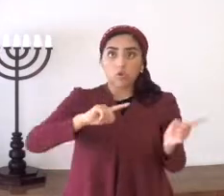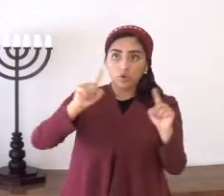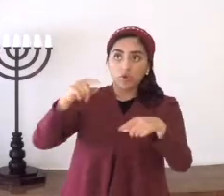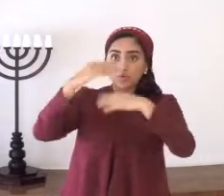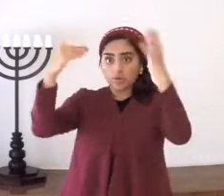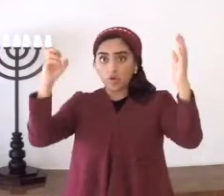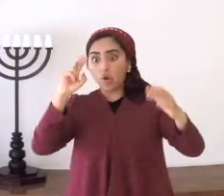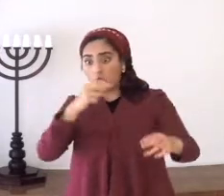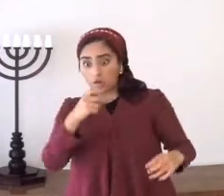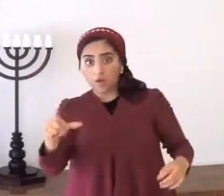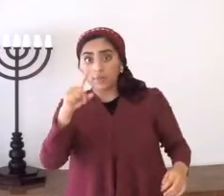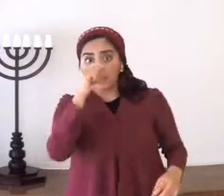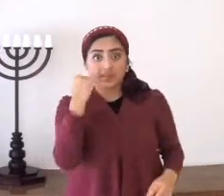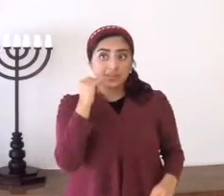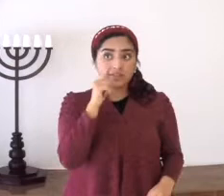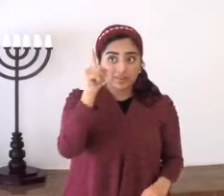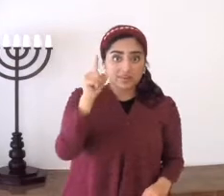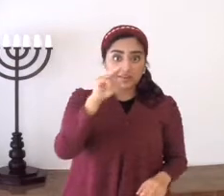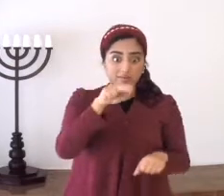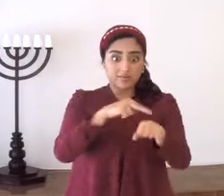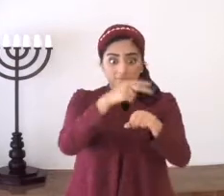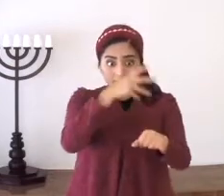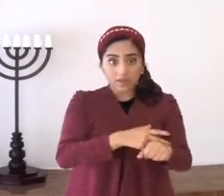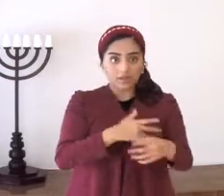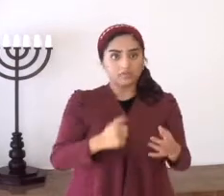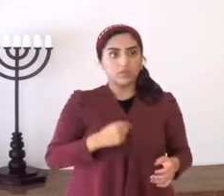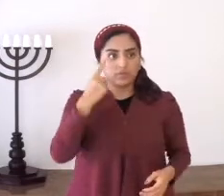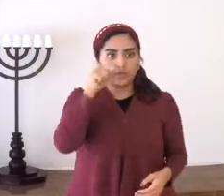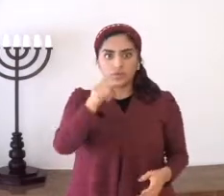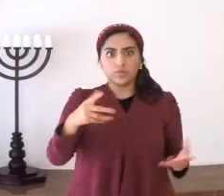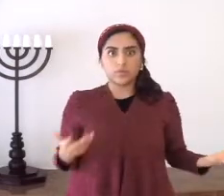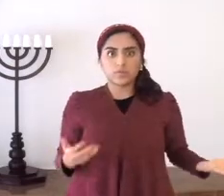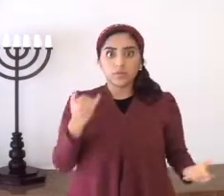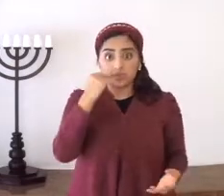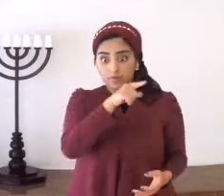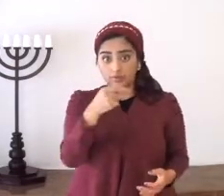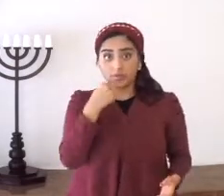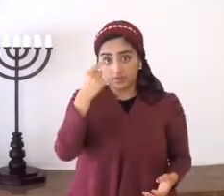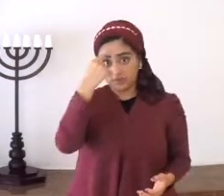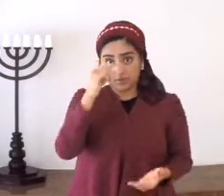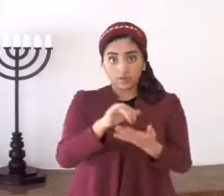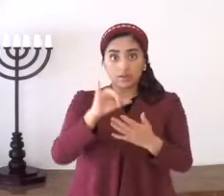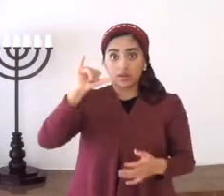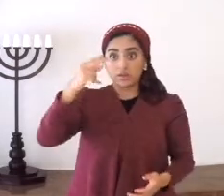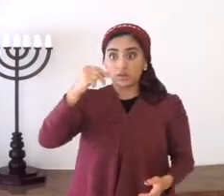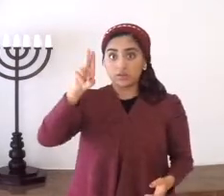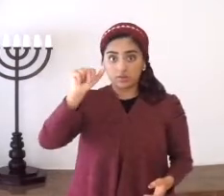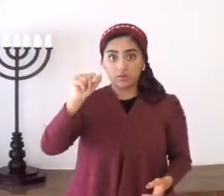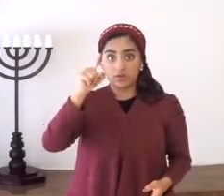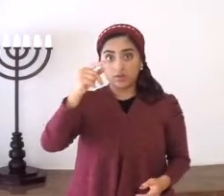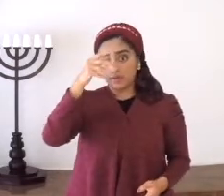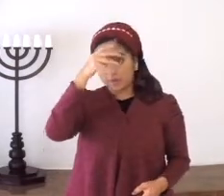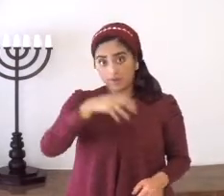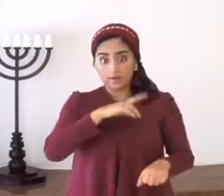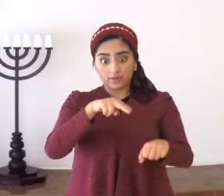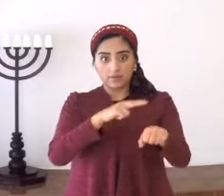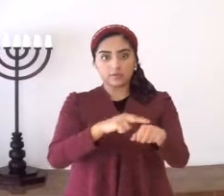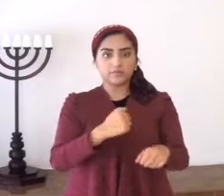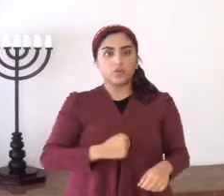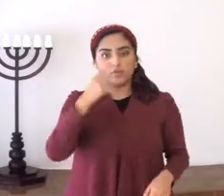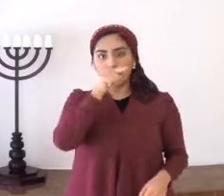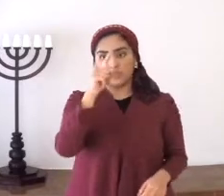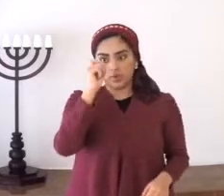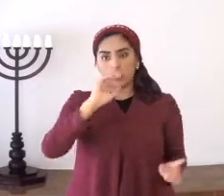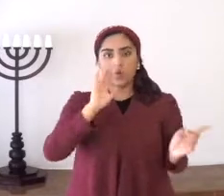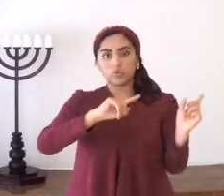Entonces estás en duda de si te vas al cielo o te vas al infierno, porque si es humano, lo siento por ti. Si tú afirmas